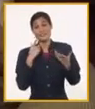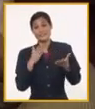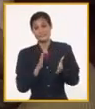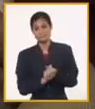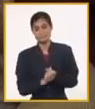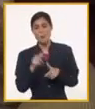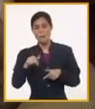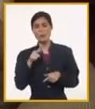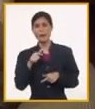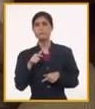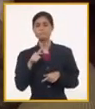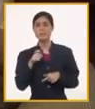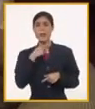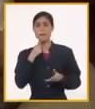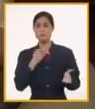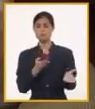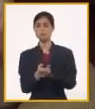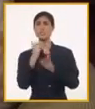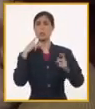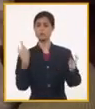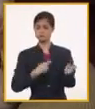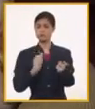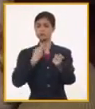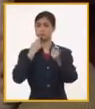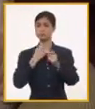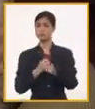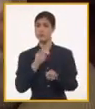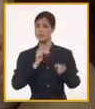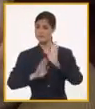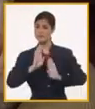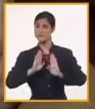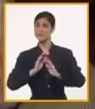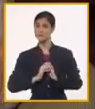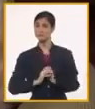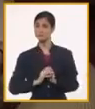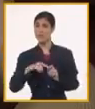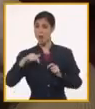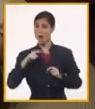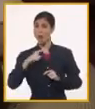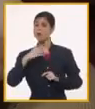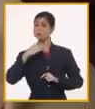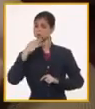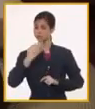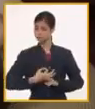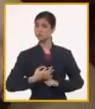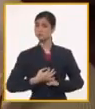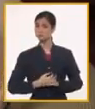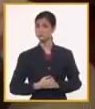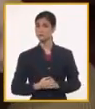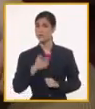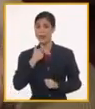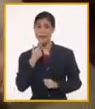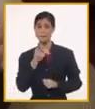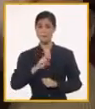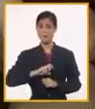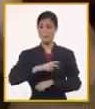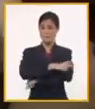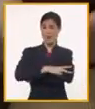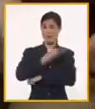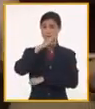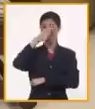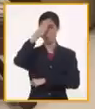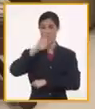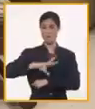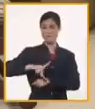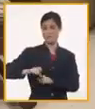porque ahora sí hay que resolver de verdad, le dije yo, la cosa de este país, todo lo que hay aquí de corrupción, eso por ahí hay que resolverlo con una